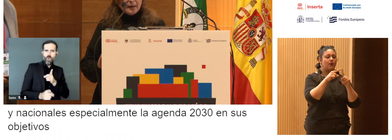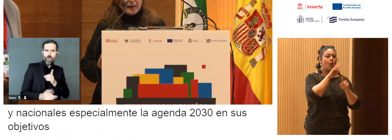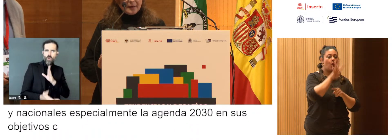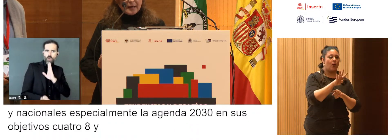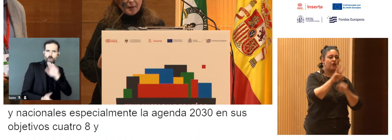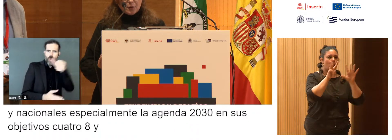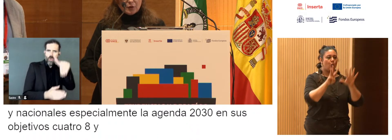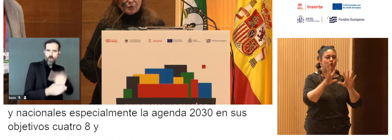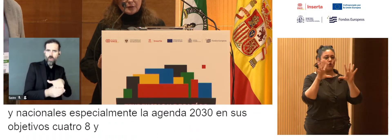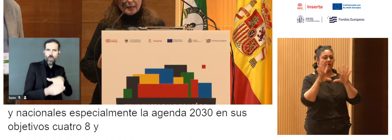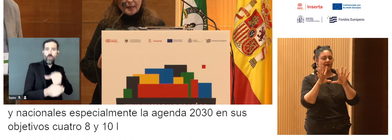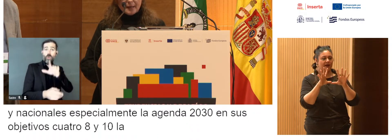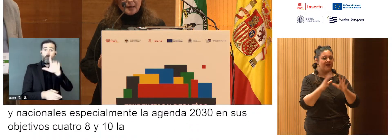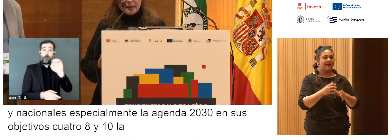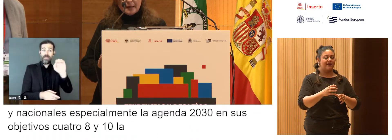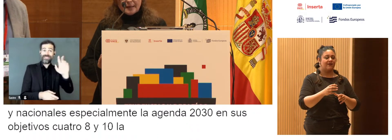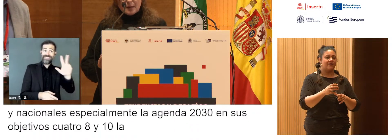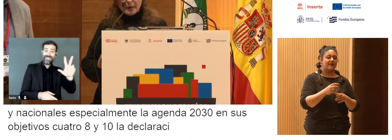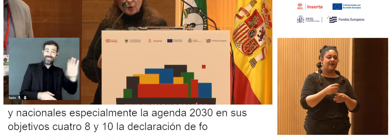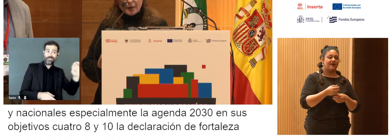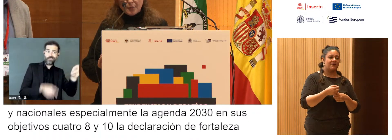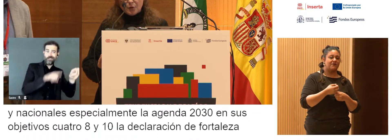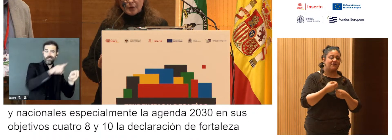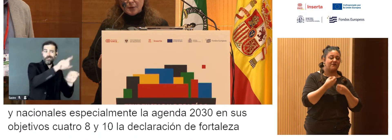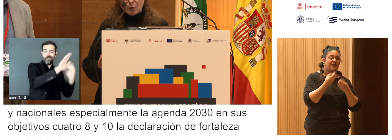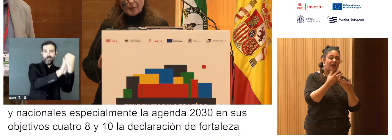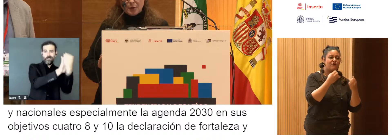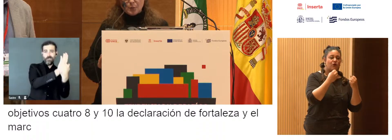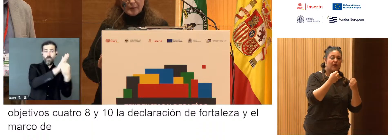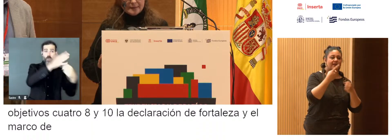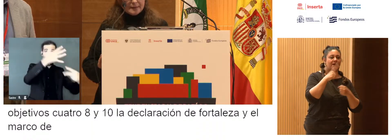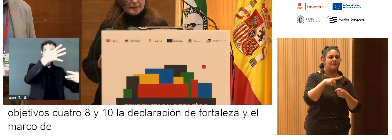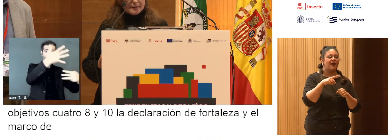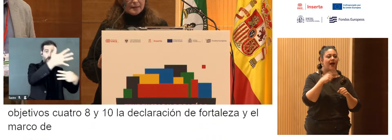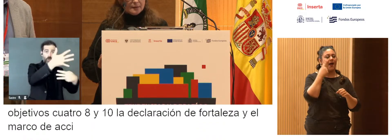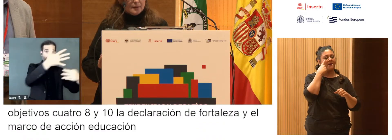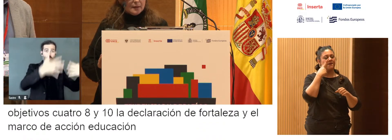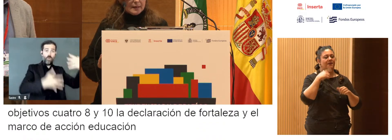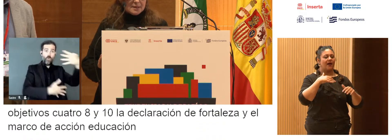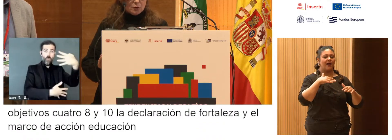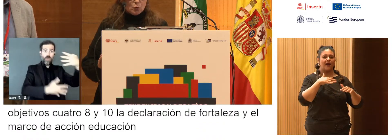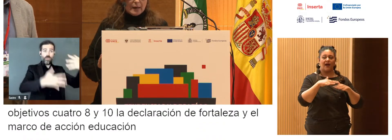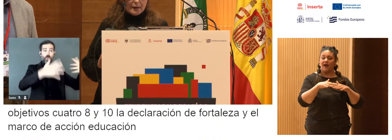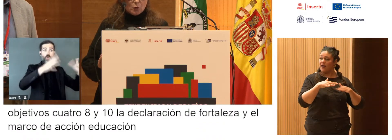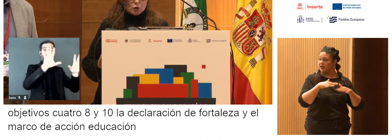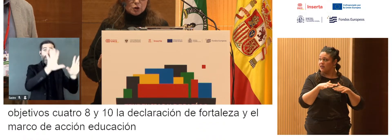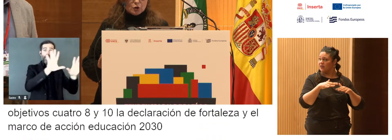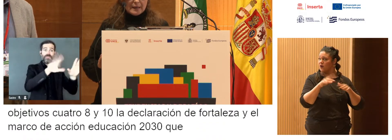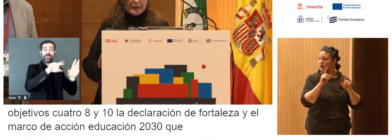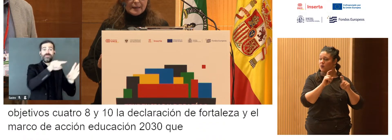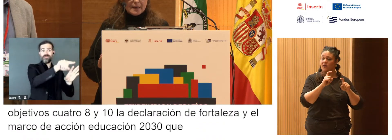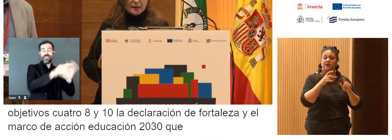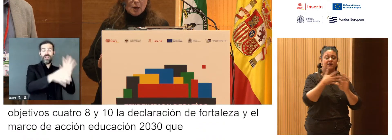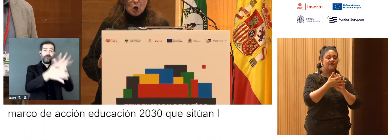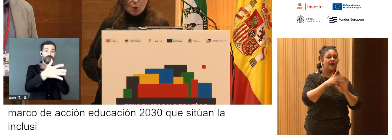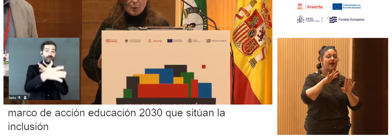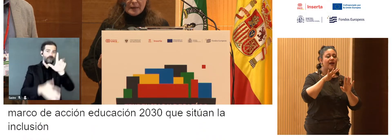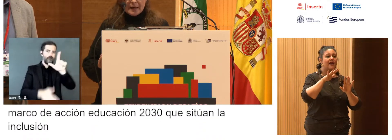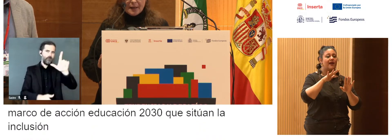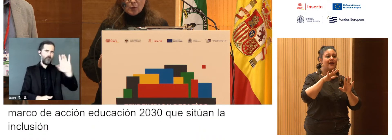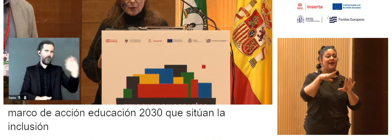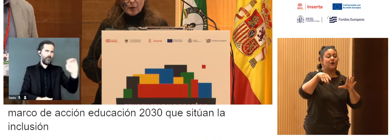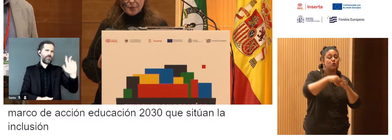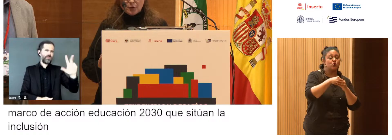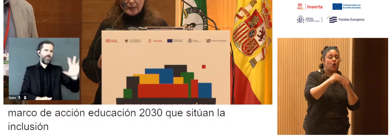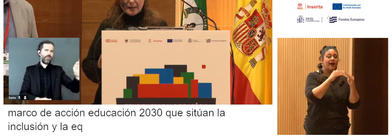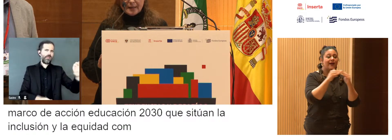10, la Declaración de Fortaleza y el Marco de Acción Educación 2030, que sitúan la inclusión y la equidad como